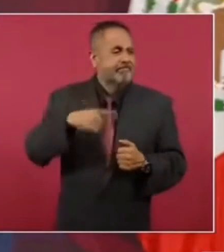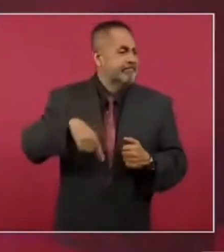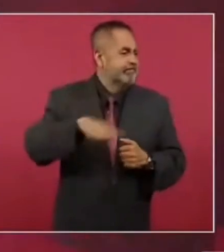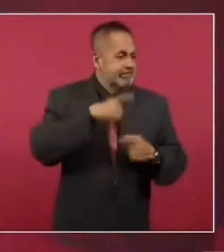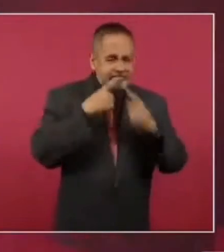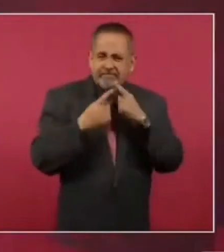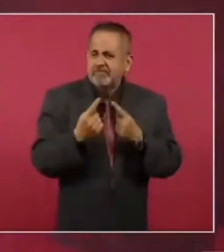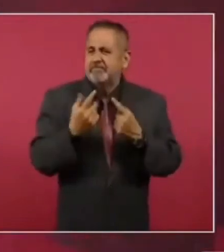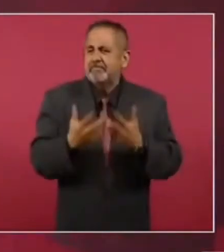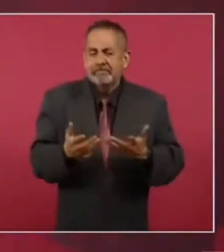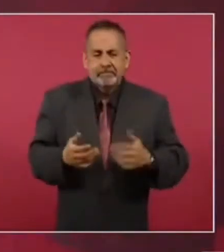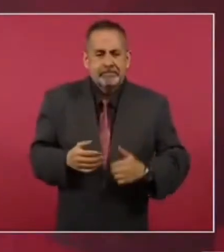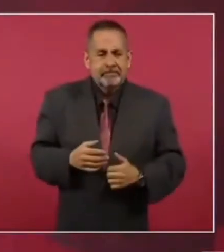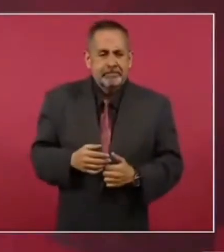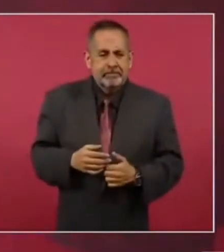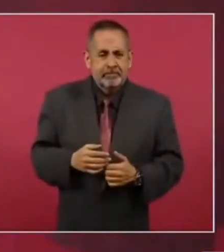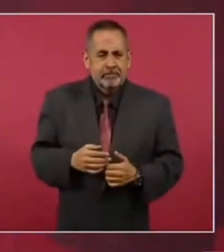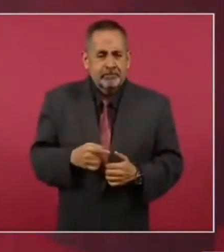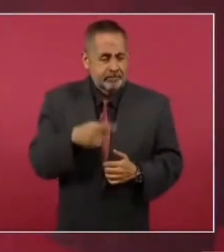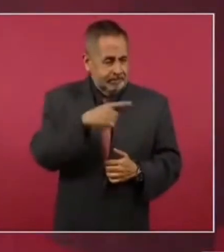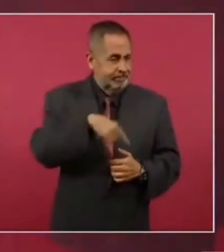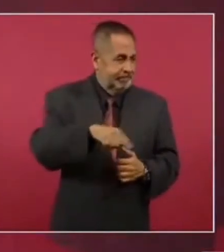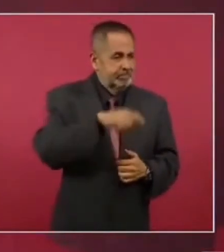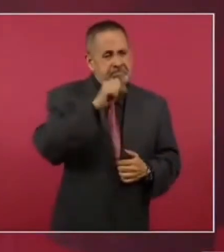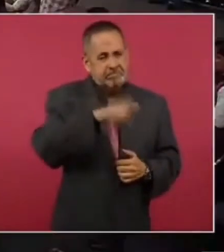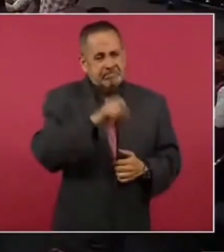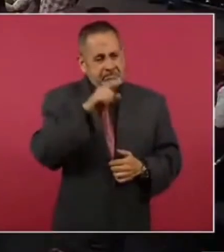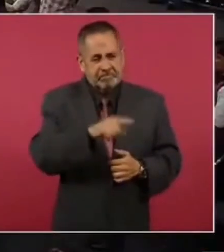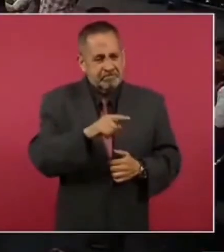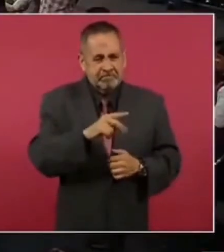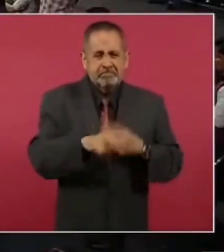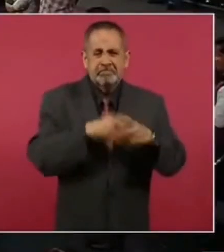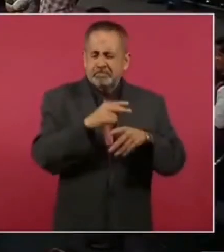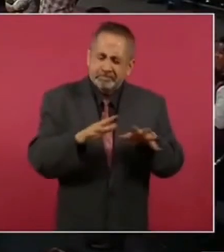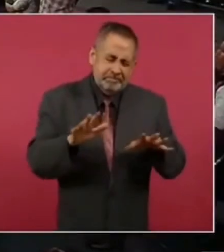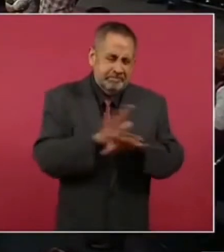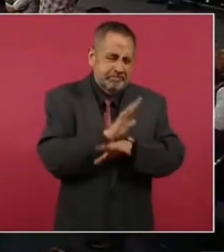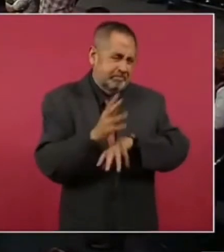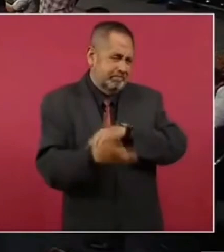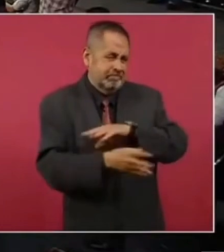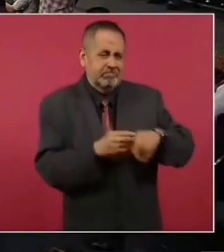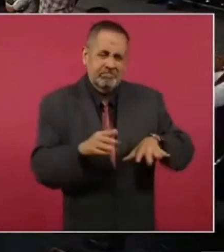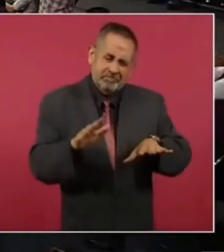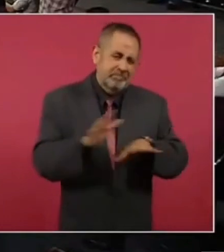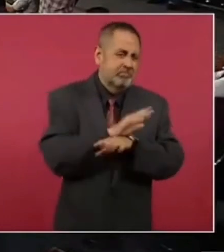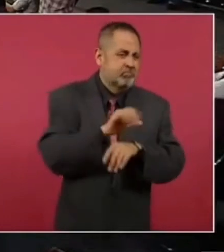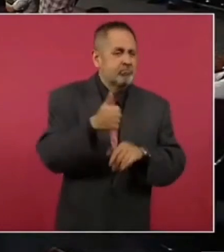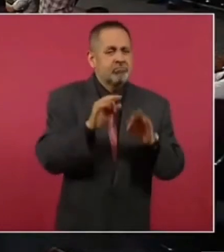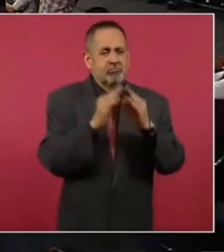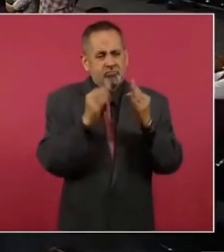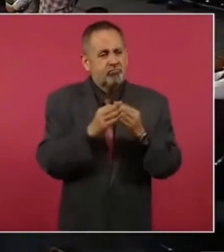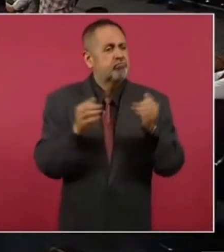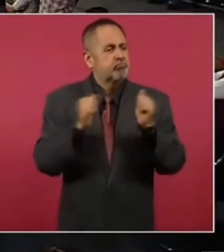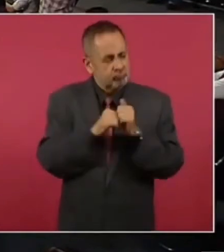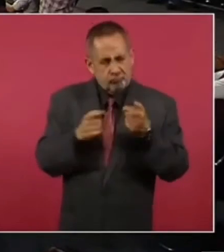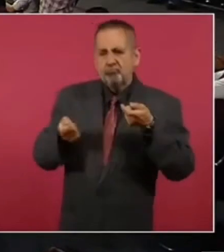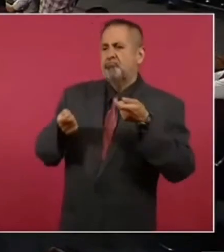para renovar el régimen autoritario,